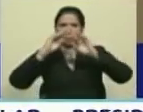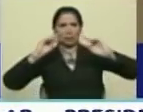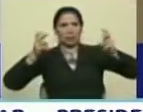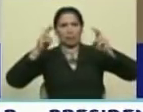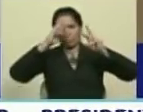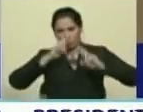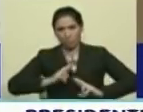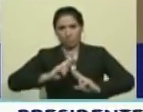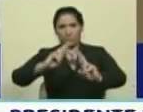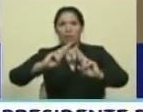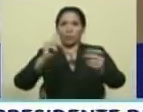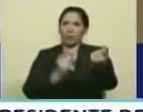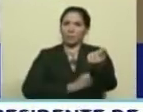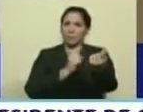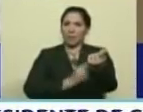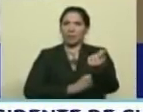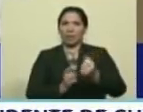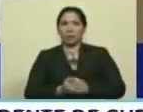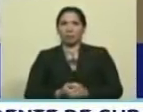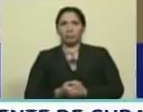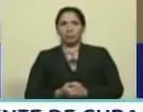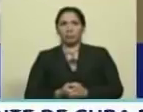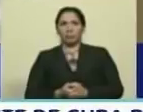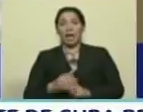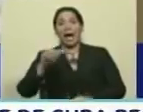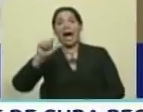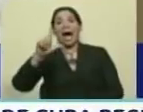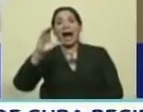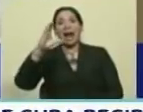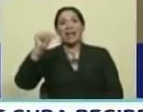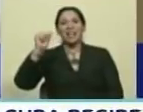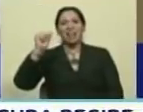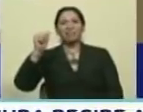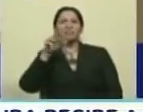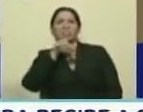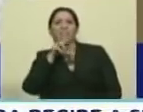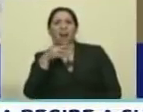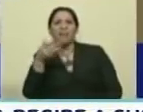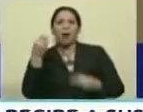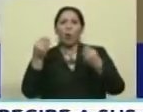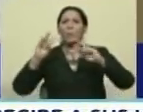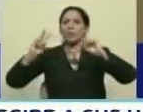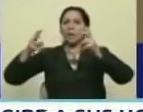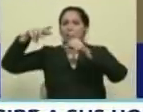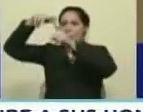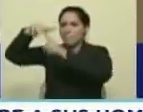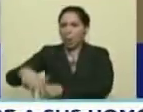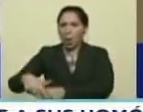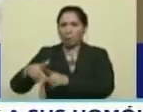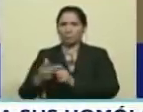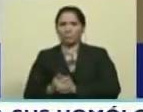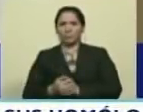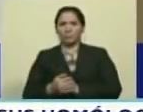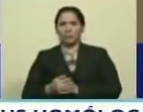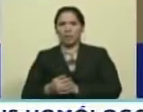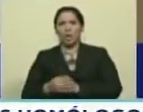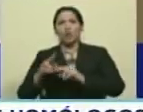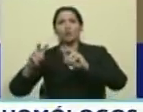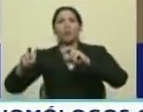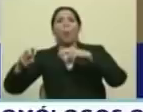solidaridad. Desde el ALCA se nos hablaba en términos de subordinación, de nuevo